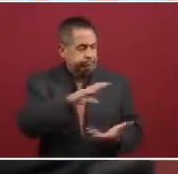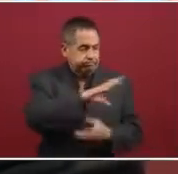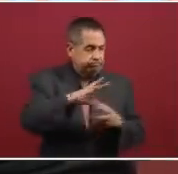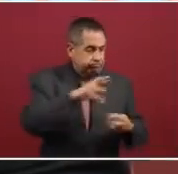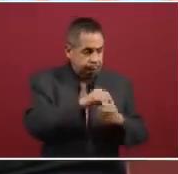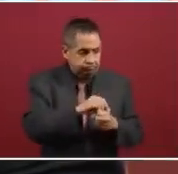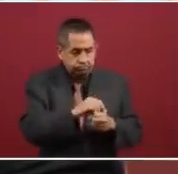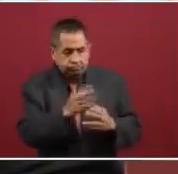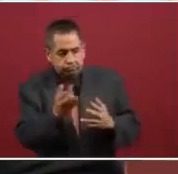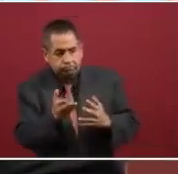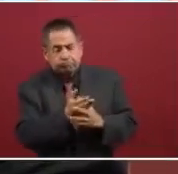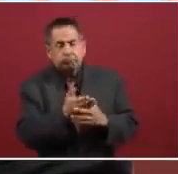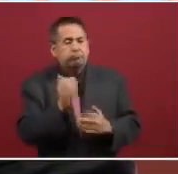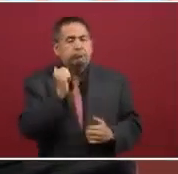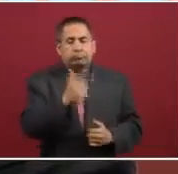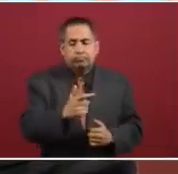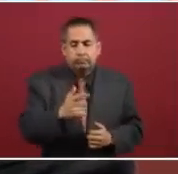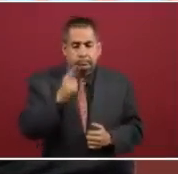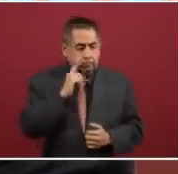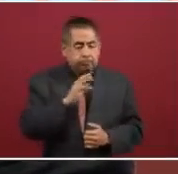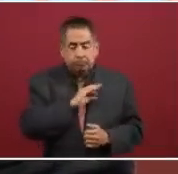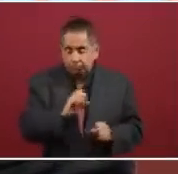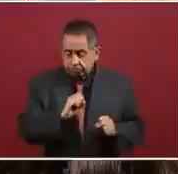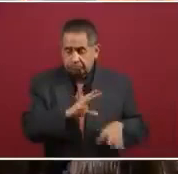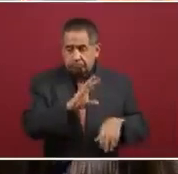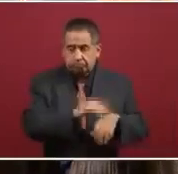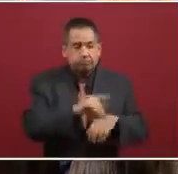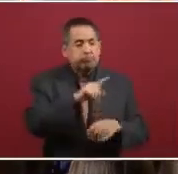mayor. Se va a permitir a Pemex